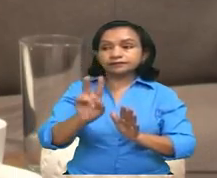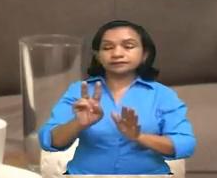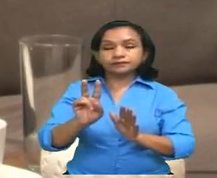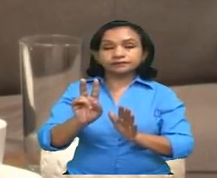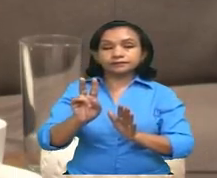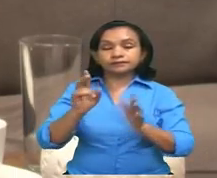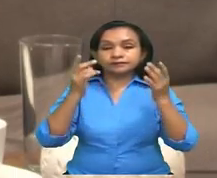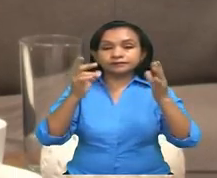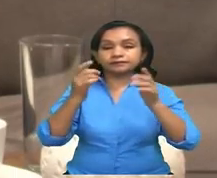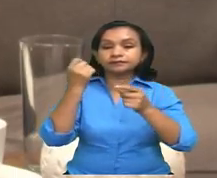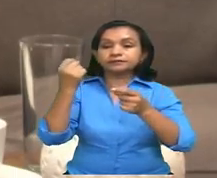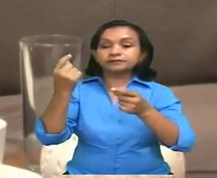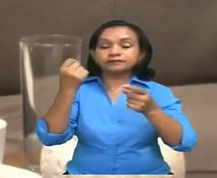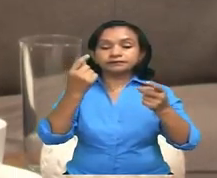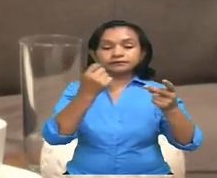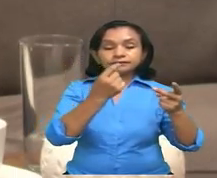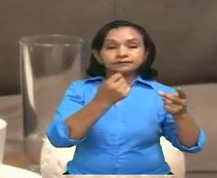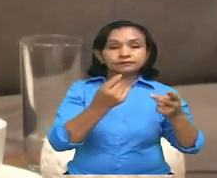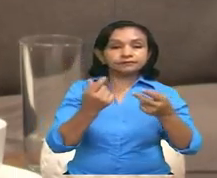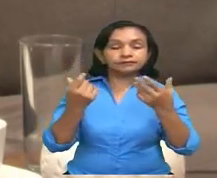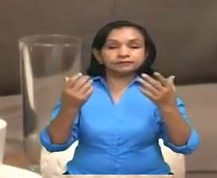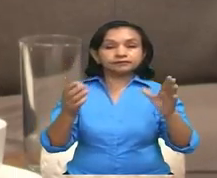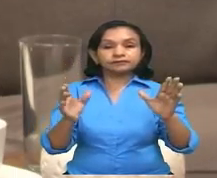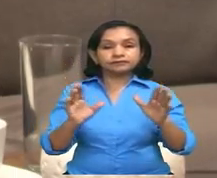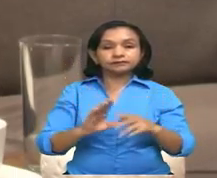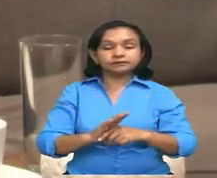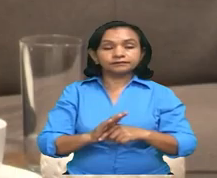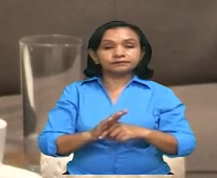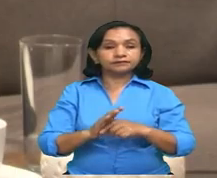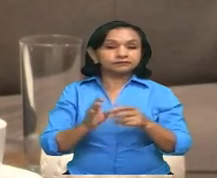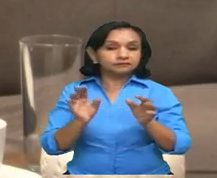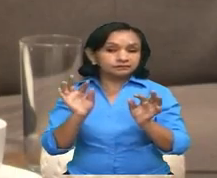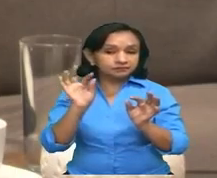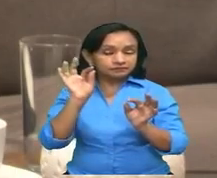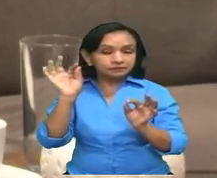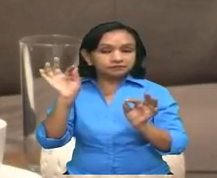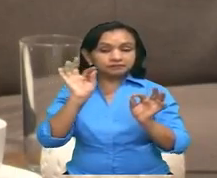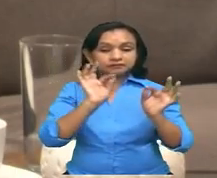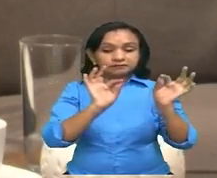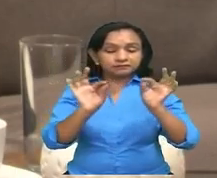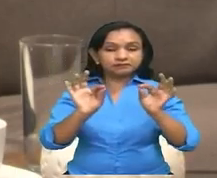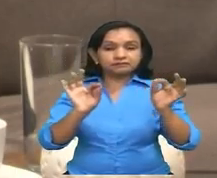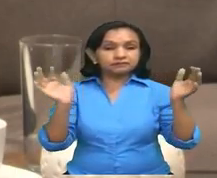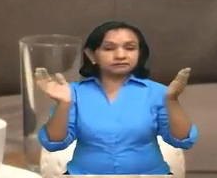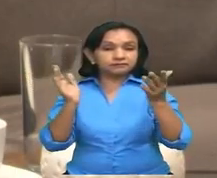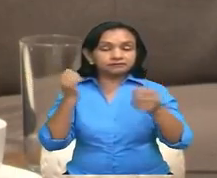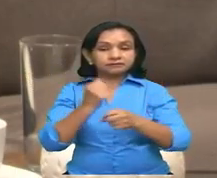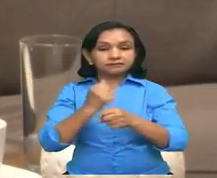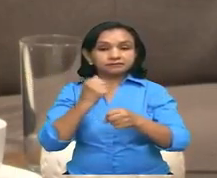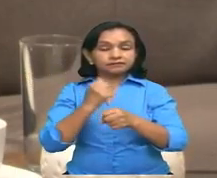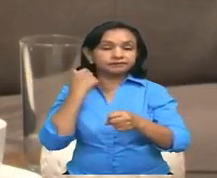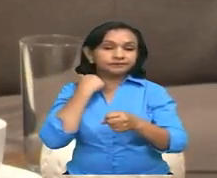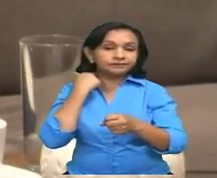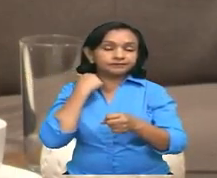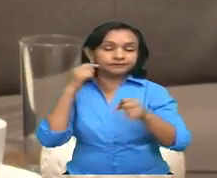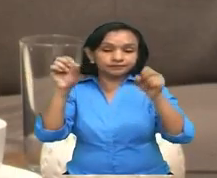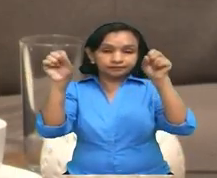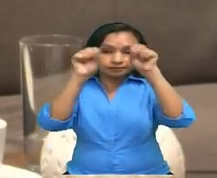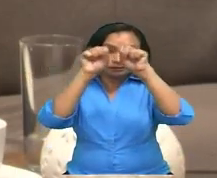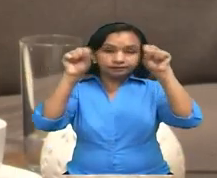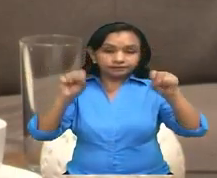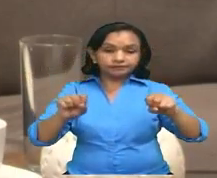en esa atención que quieren brindarle al sector. También estamos trabajando lo que son programas de gestión de calidad, que es para aquellos que están un poquito